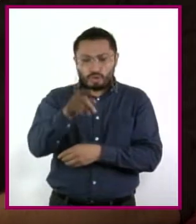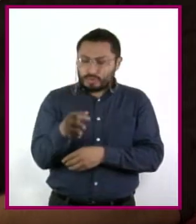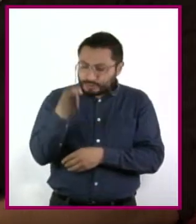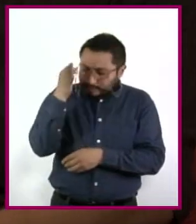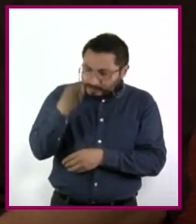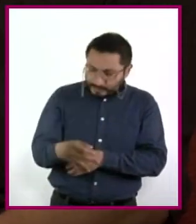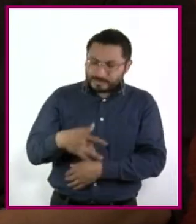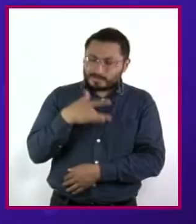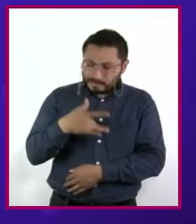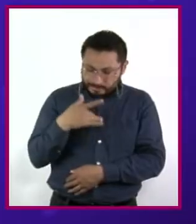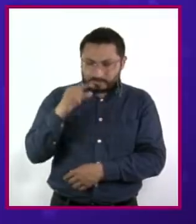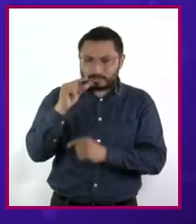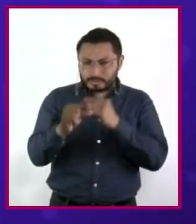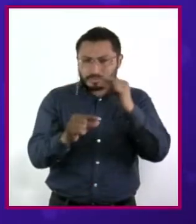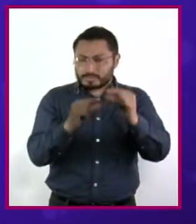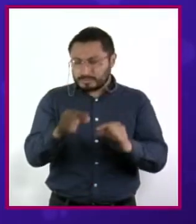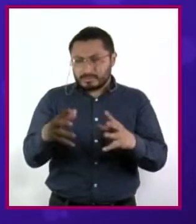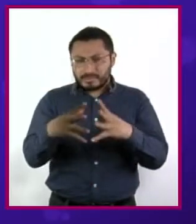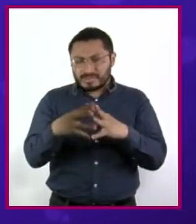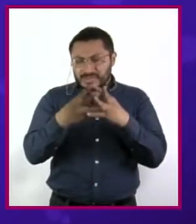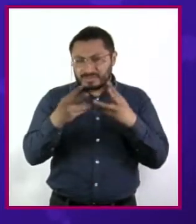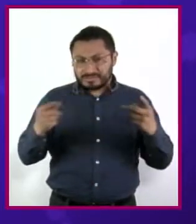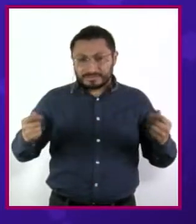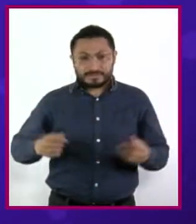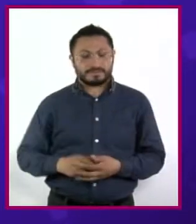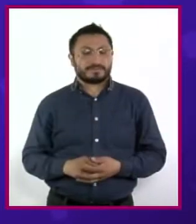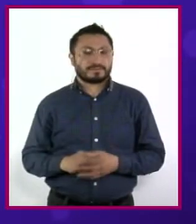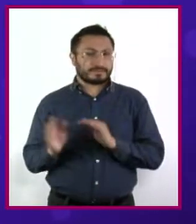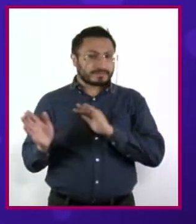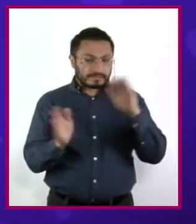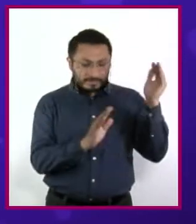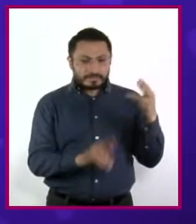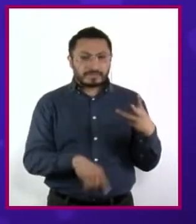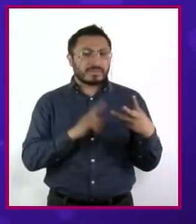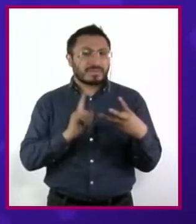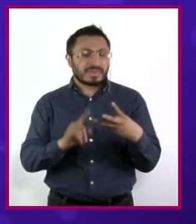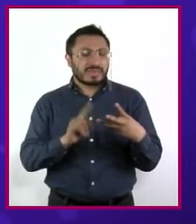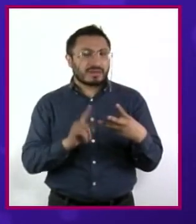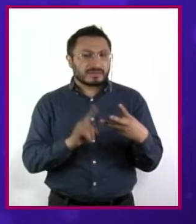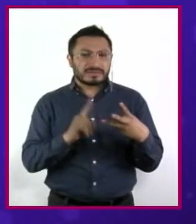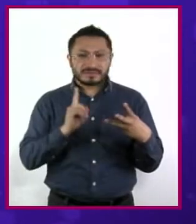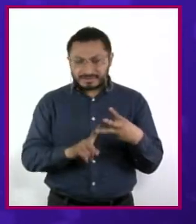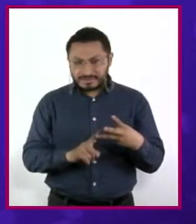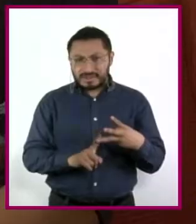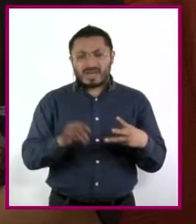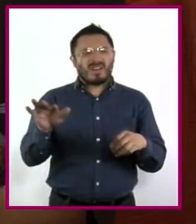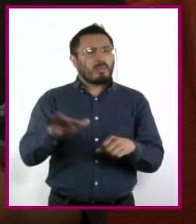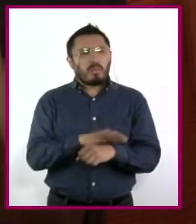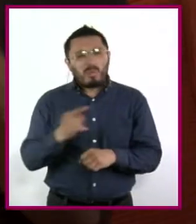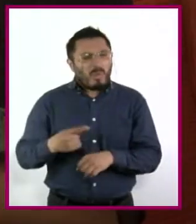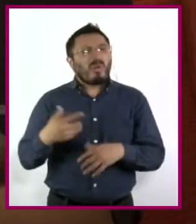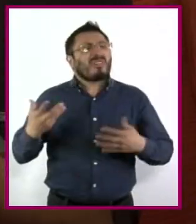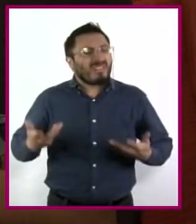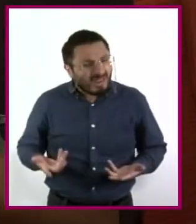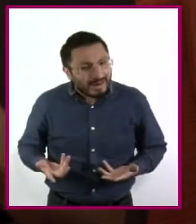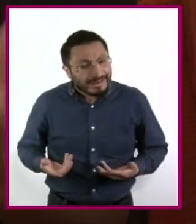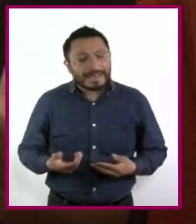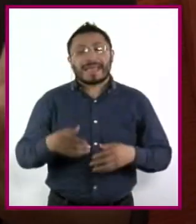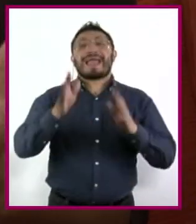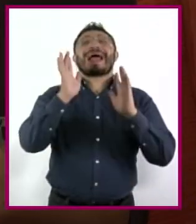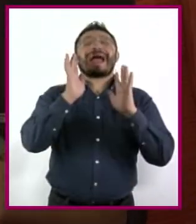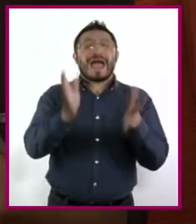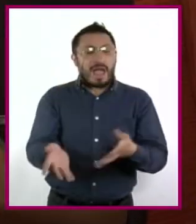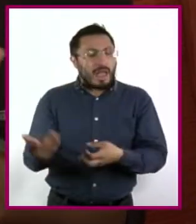dejarlas atrás. Estrategia número 3. Descubre el porqué. Una vez que nombraste